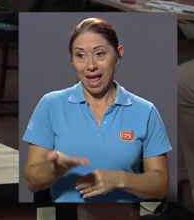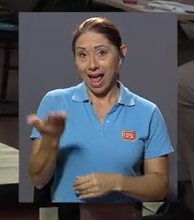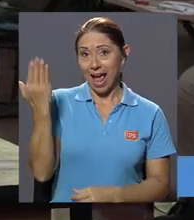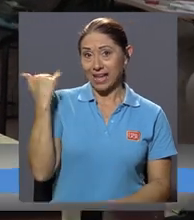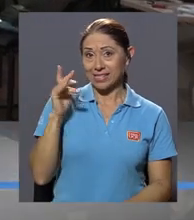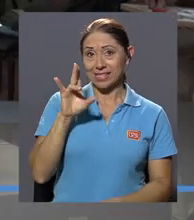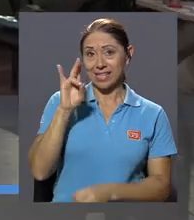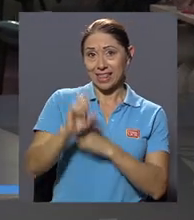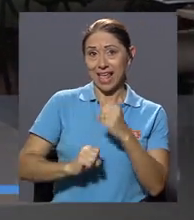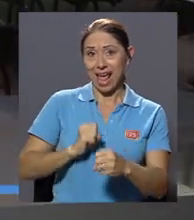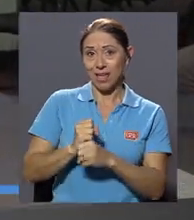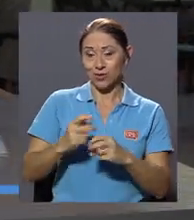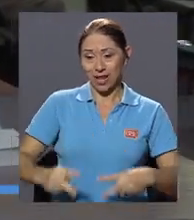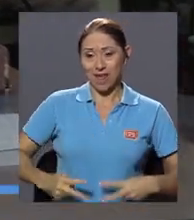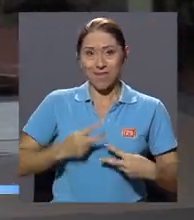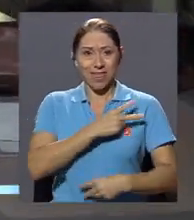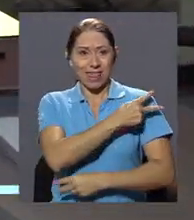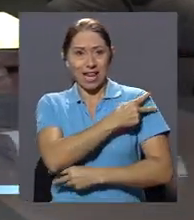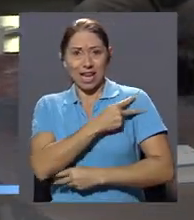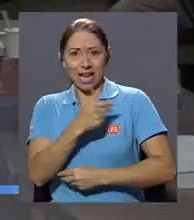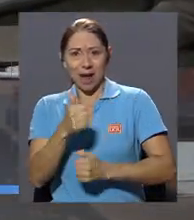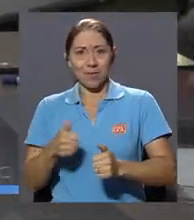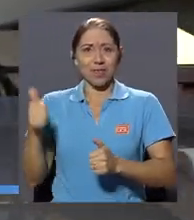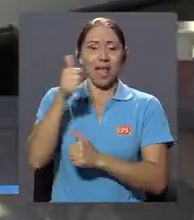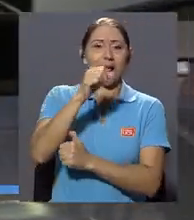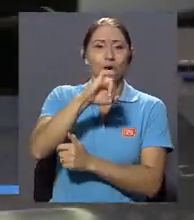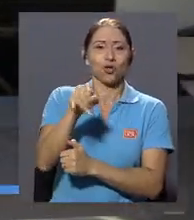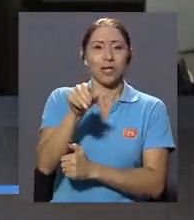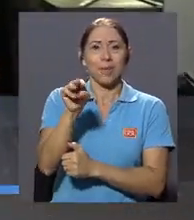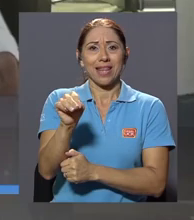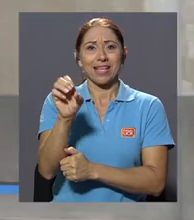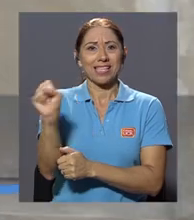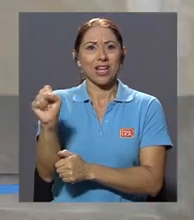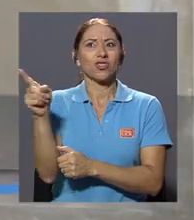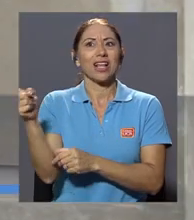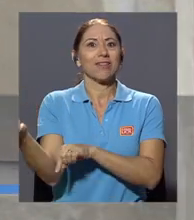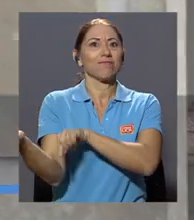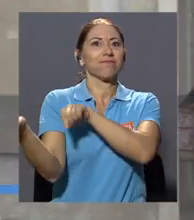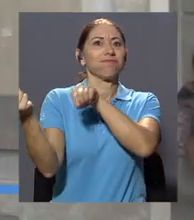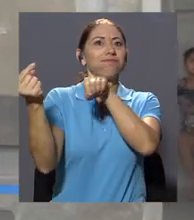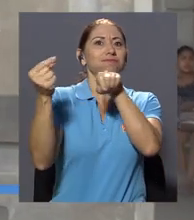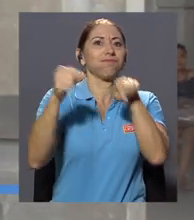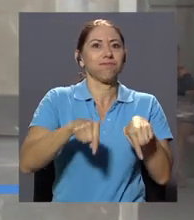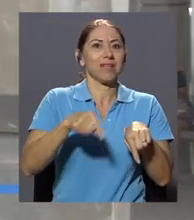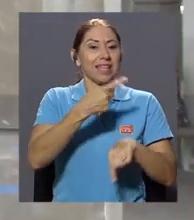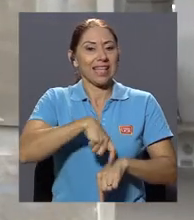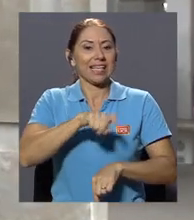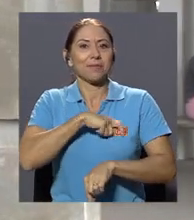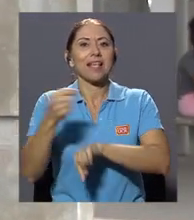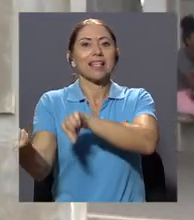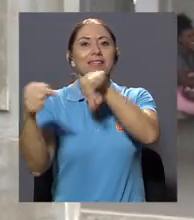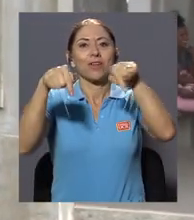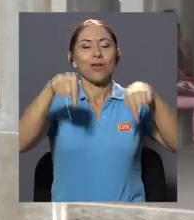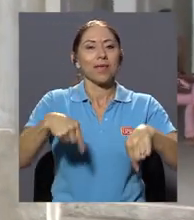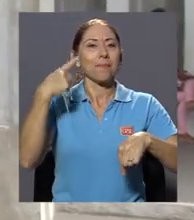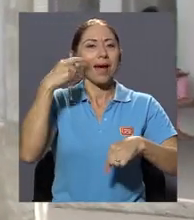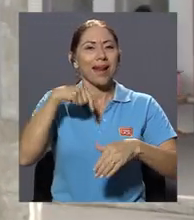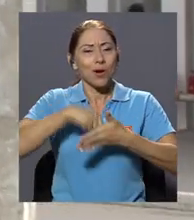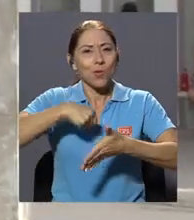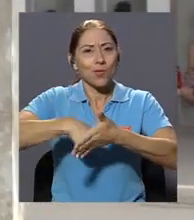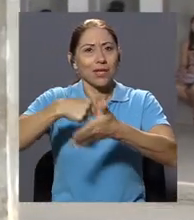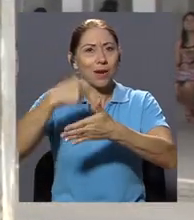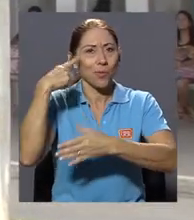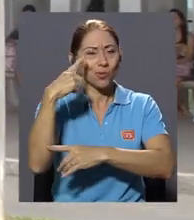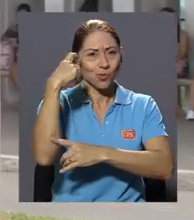Hace 7 años, la vida del capitán José María Silos dio un giro que lo llevó a cruzar el Atlántico. Salió de España para luchar por un sueño en la sede del Caribe